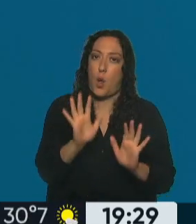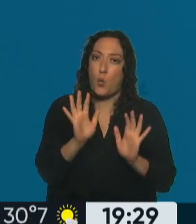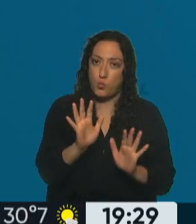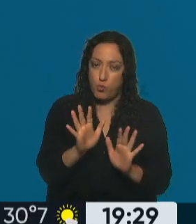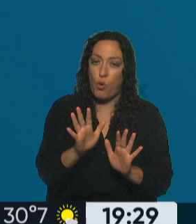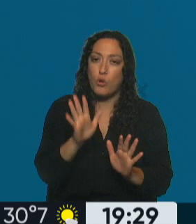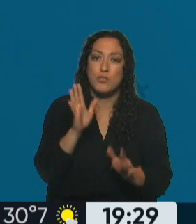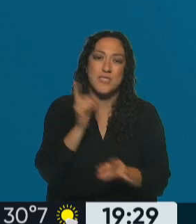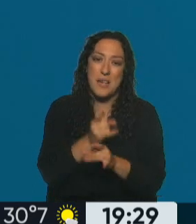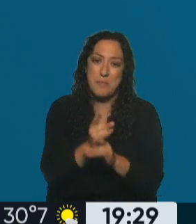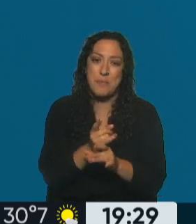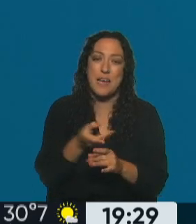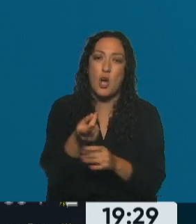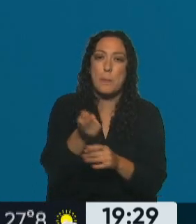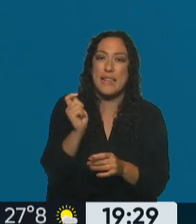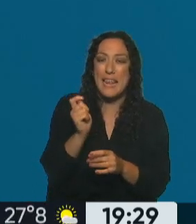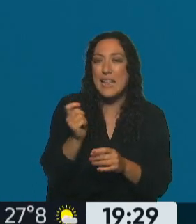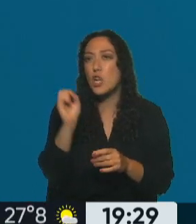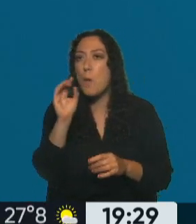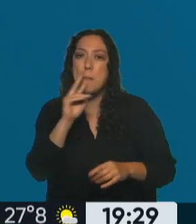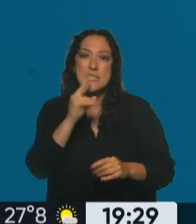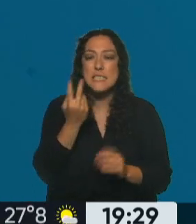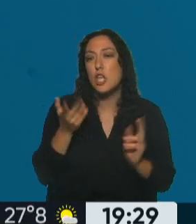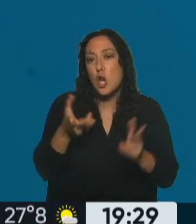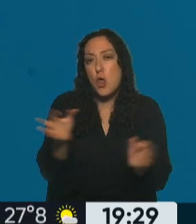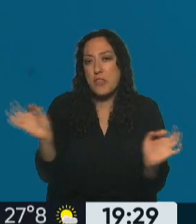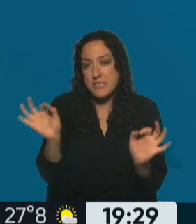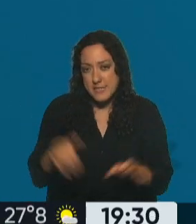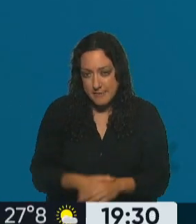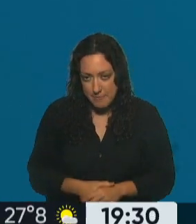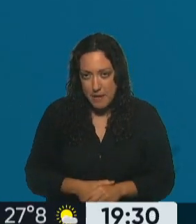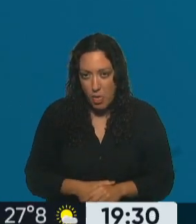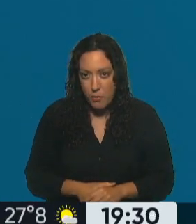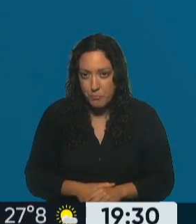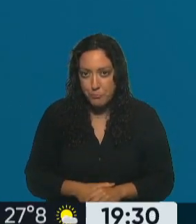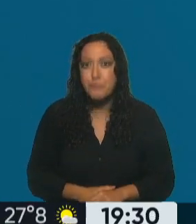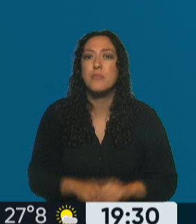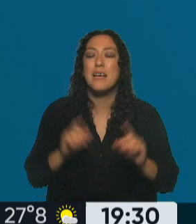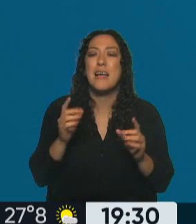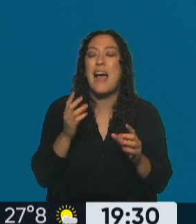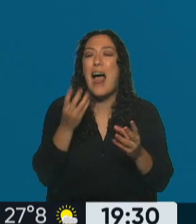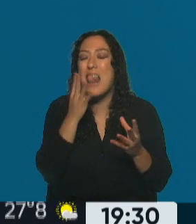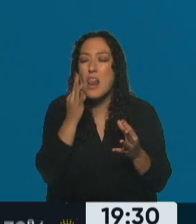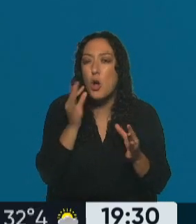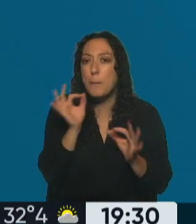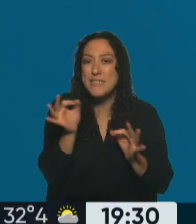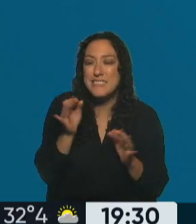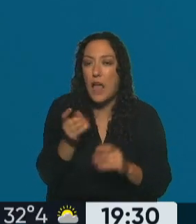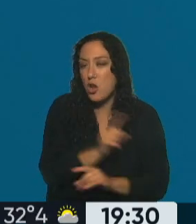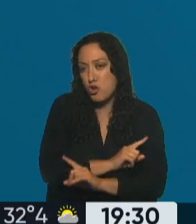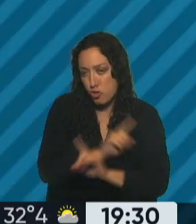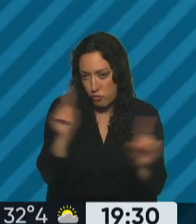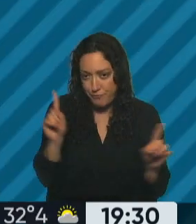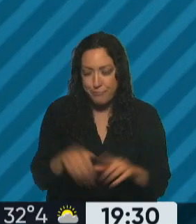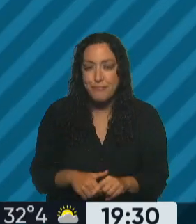eso siempre. No se dan los nombres. Ni siquiera se dan ninguna pista, ¿no? Lo que